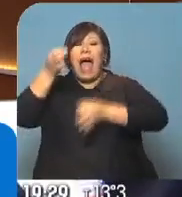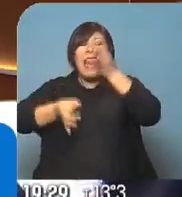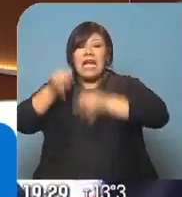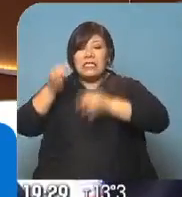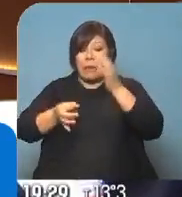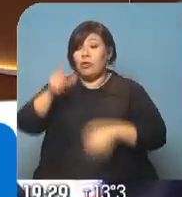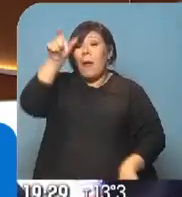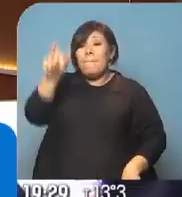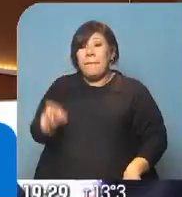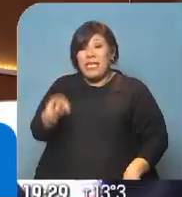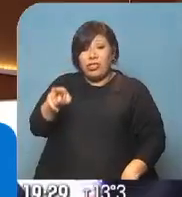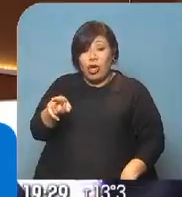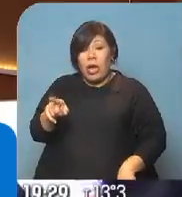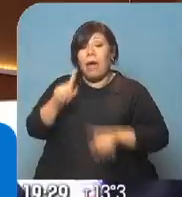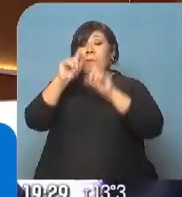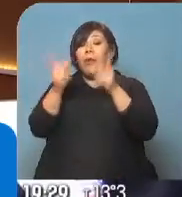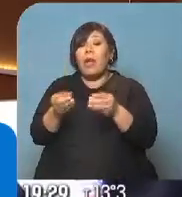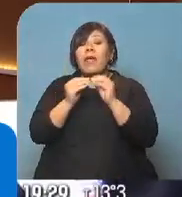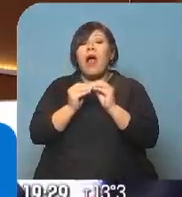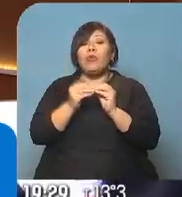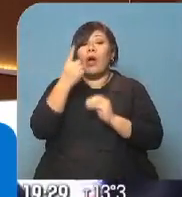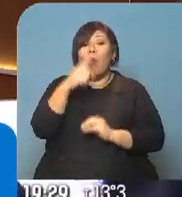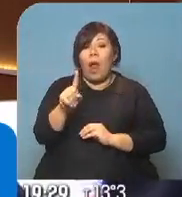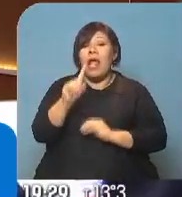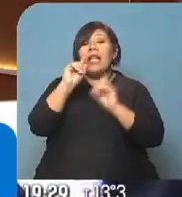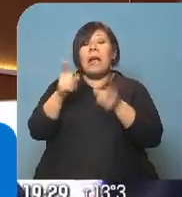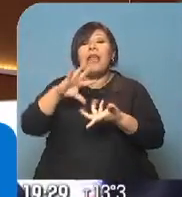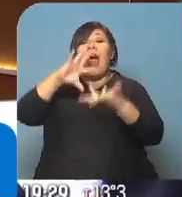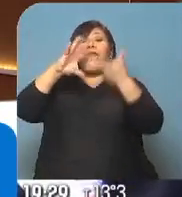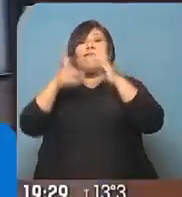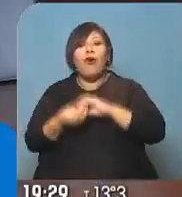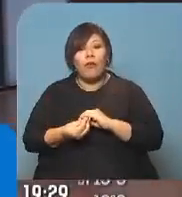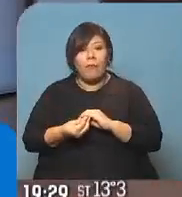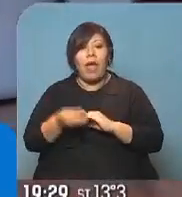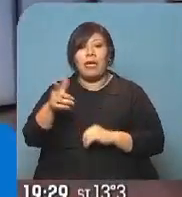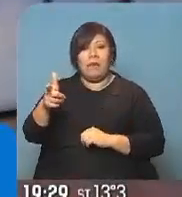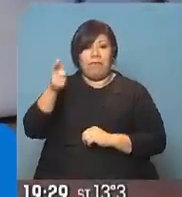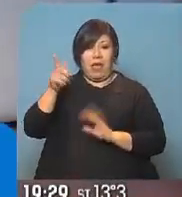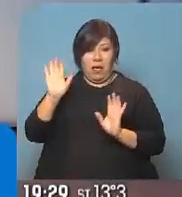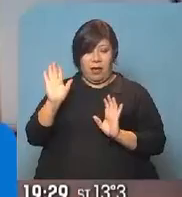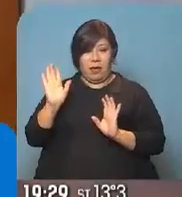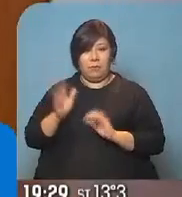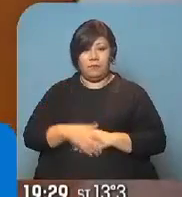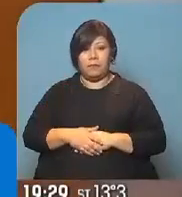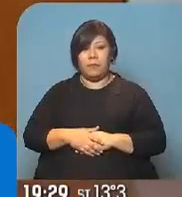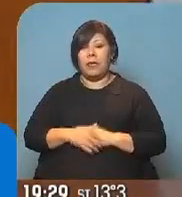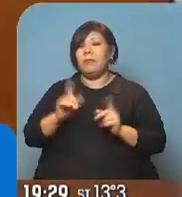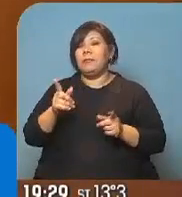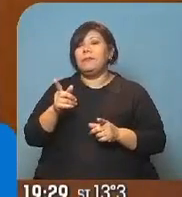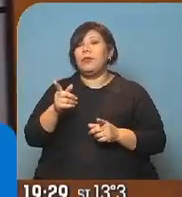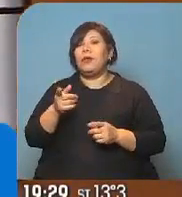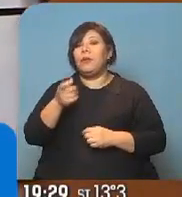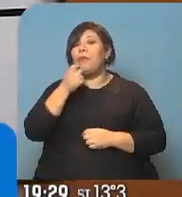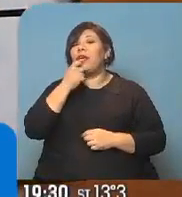la persona, pero también de la causa y sobre todo el modus operandi también. Es decir, esto que comentaba antes, de hecho tenemos el